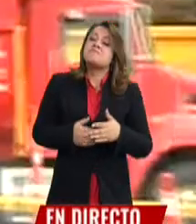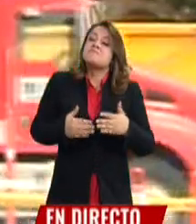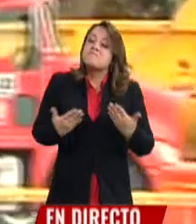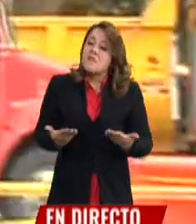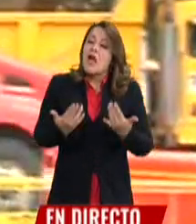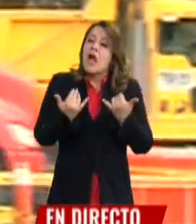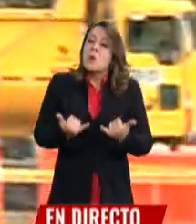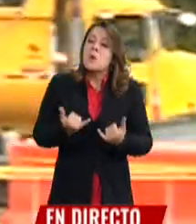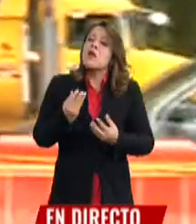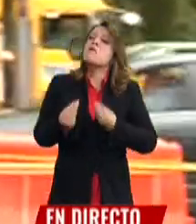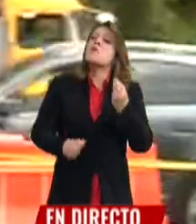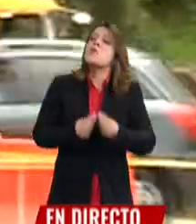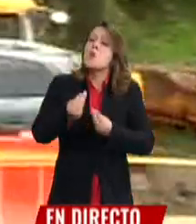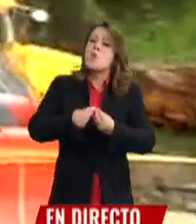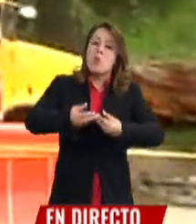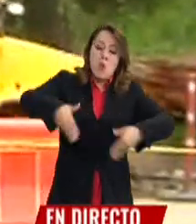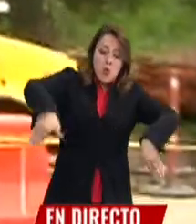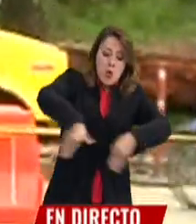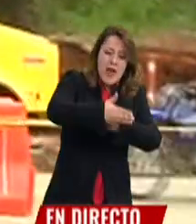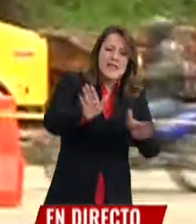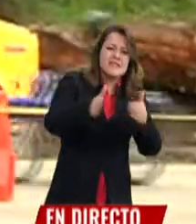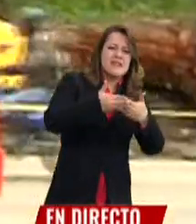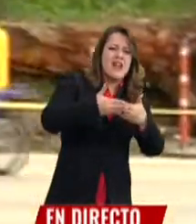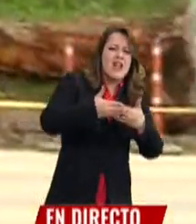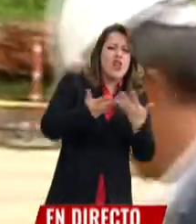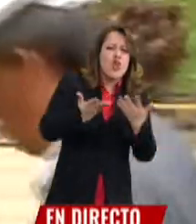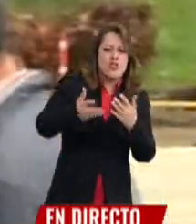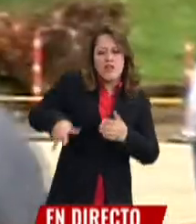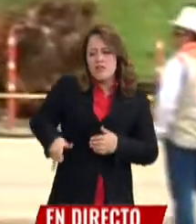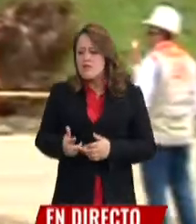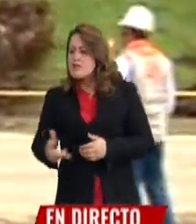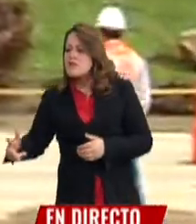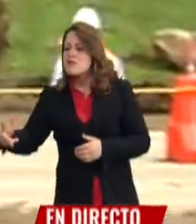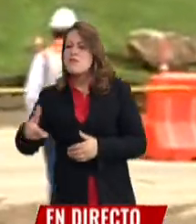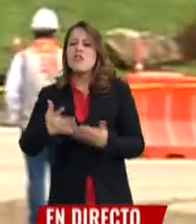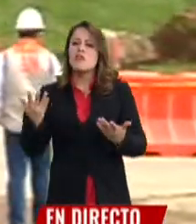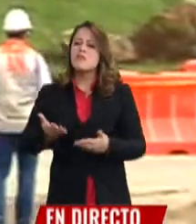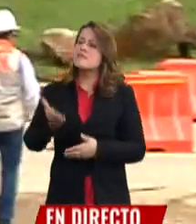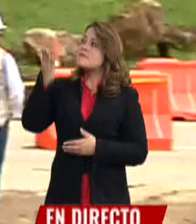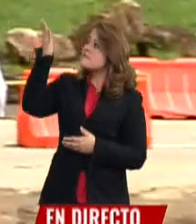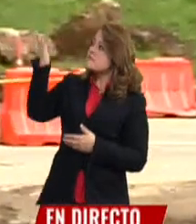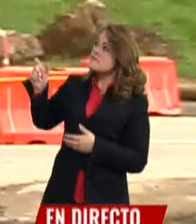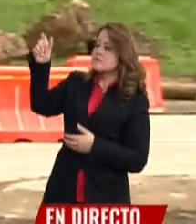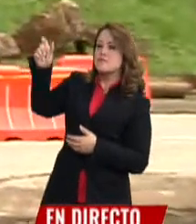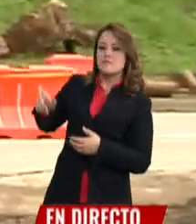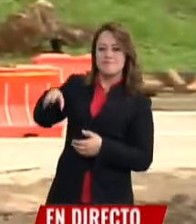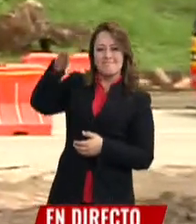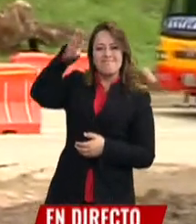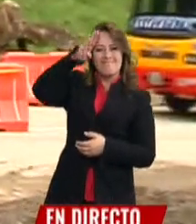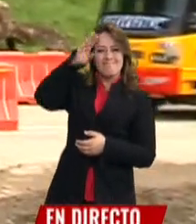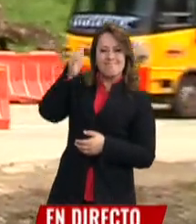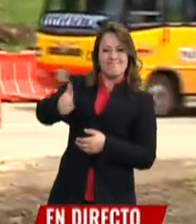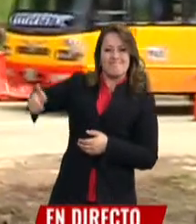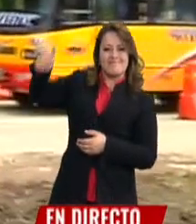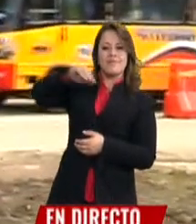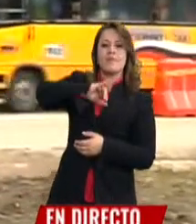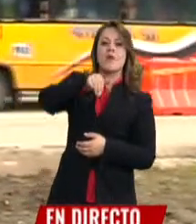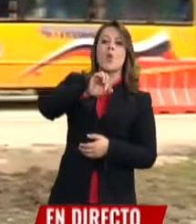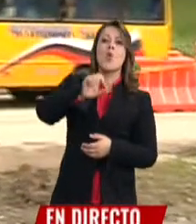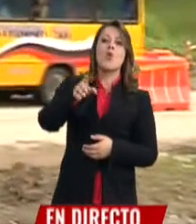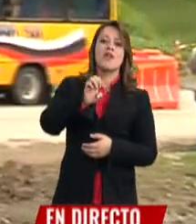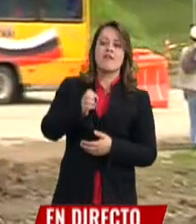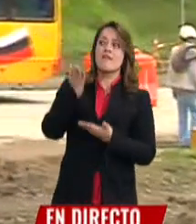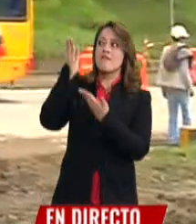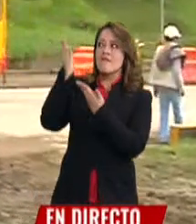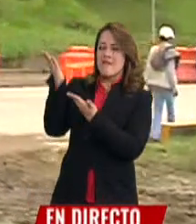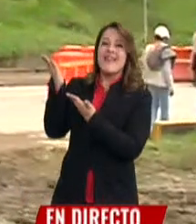estas restricciones y cómo funcionará este paso. Nos acompaña en estos momentos el teniente coronel Jorge Córdoba, comandante del